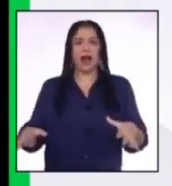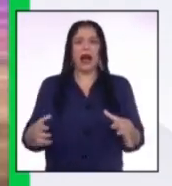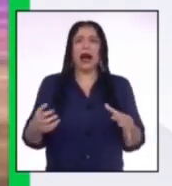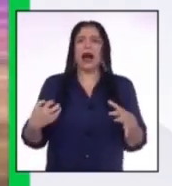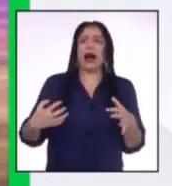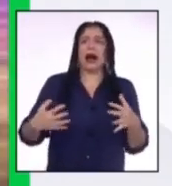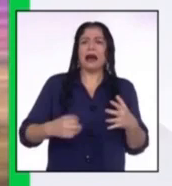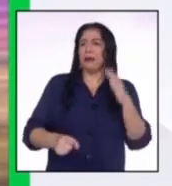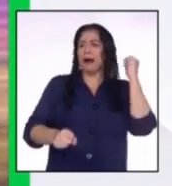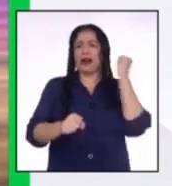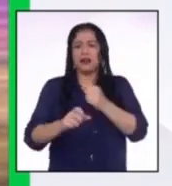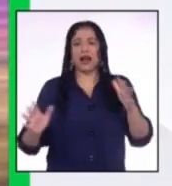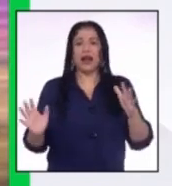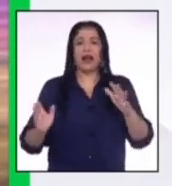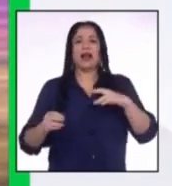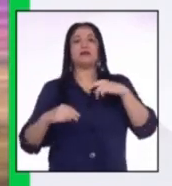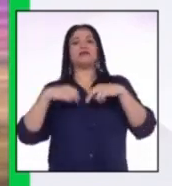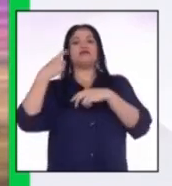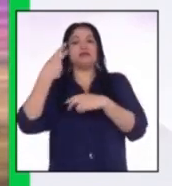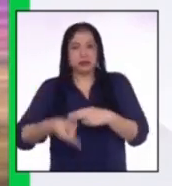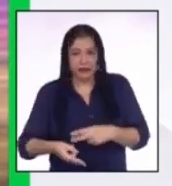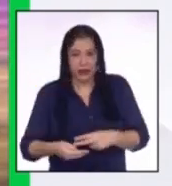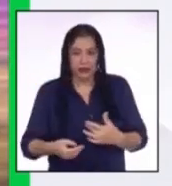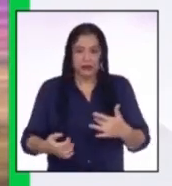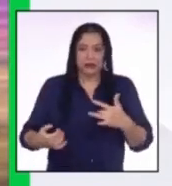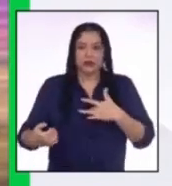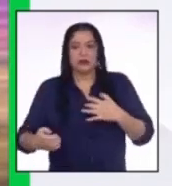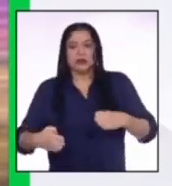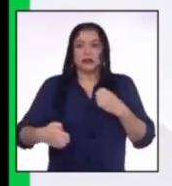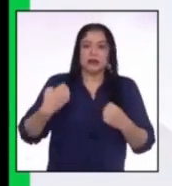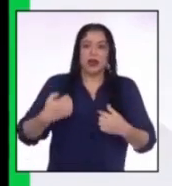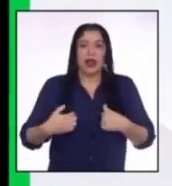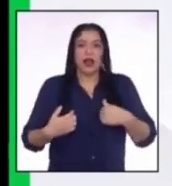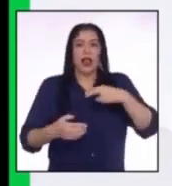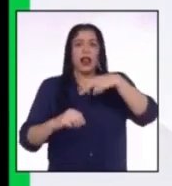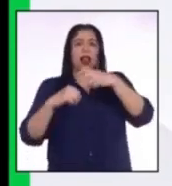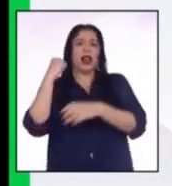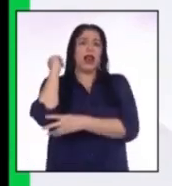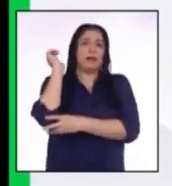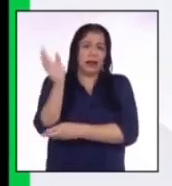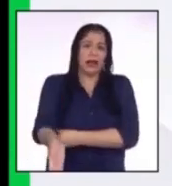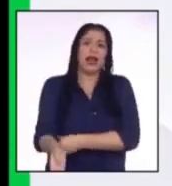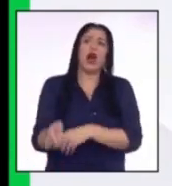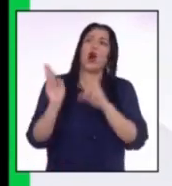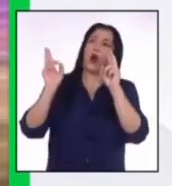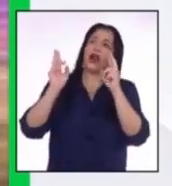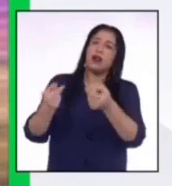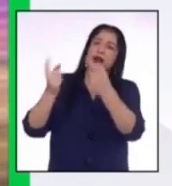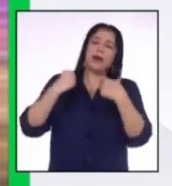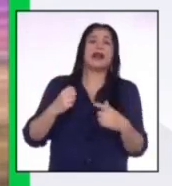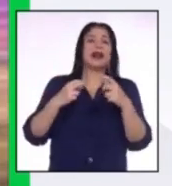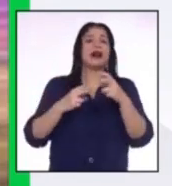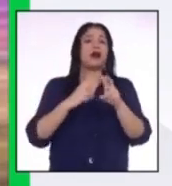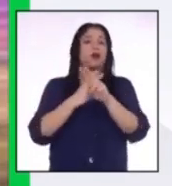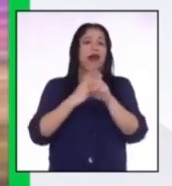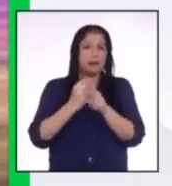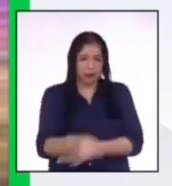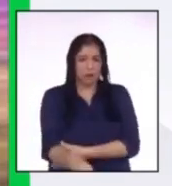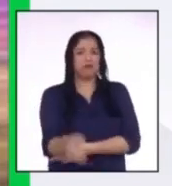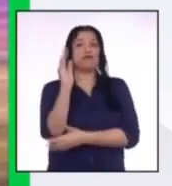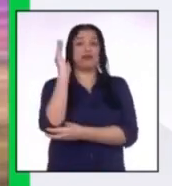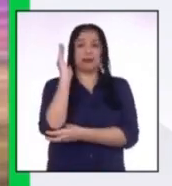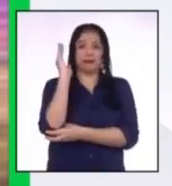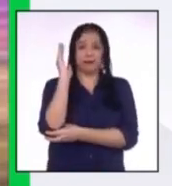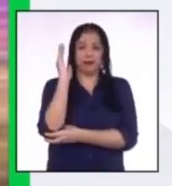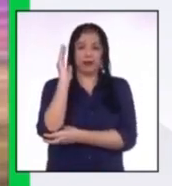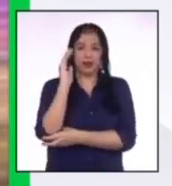leñador se cae y el niño empieza a percibir la emoción pus ya me he caído por favor que venga erre forestador quiero estar en pie otra vez